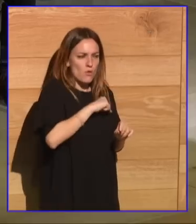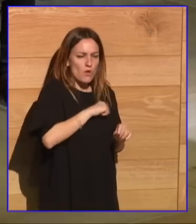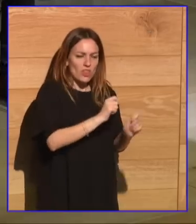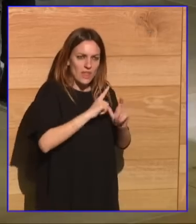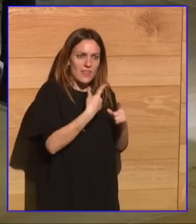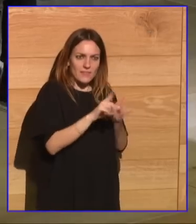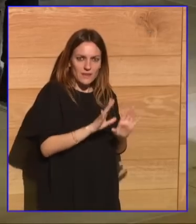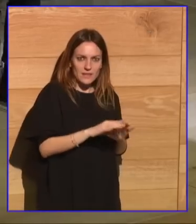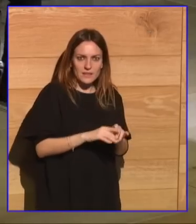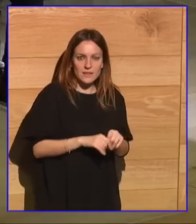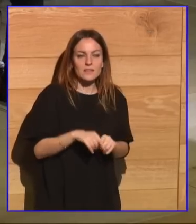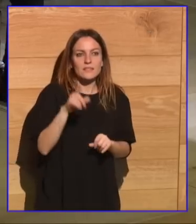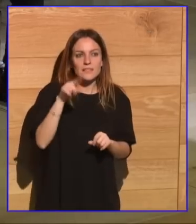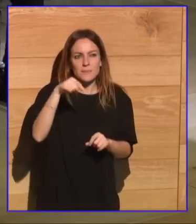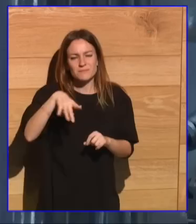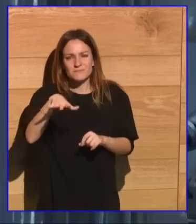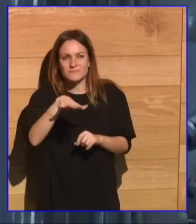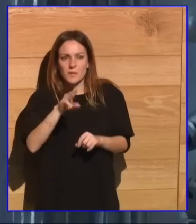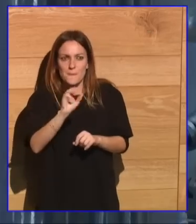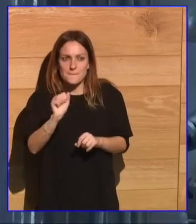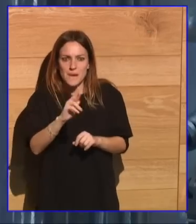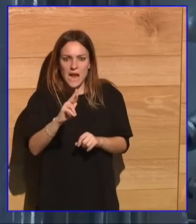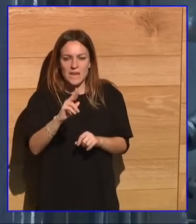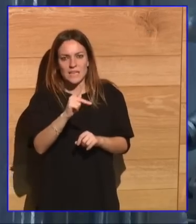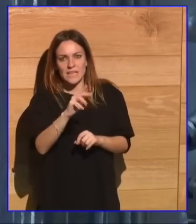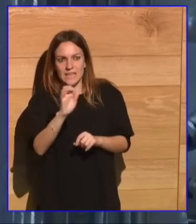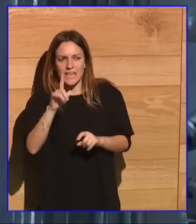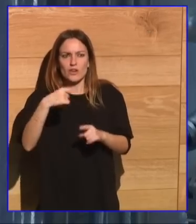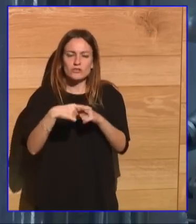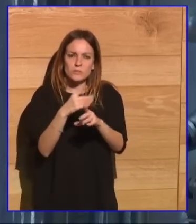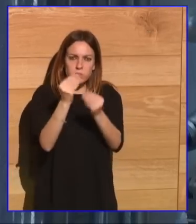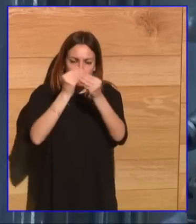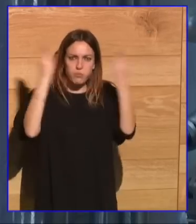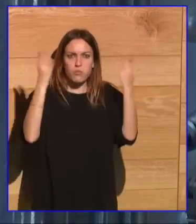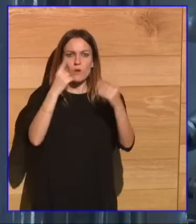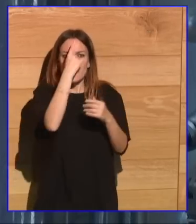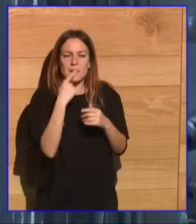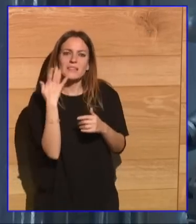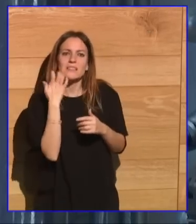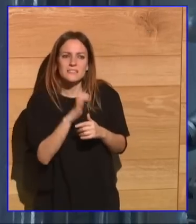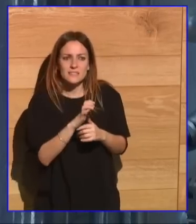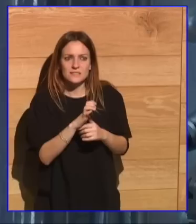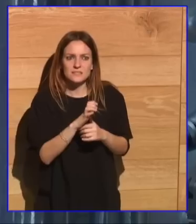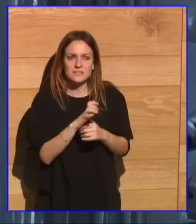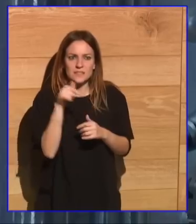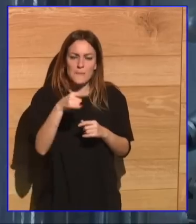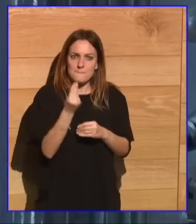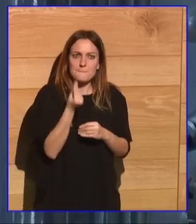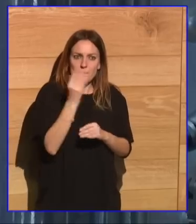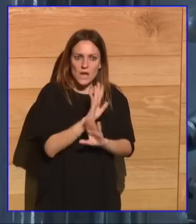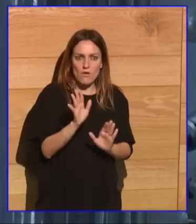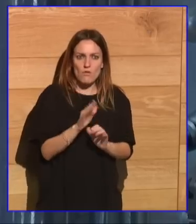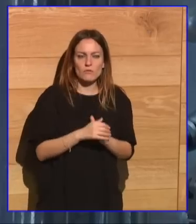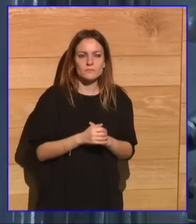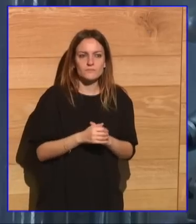esa película en el terreno de Parker, que se defiende mucho mejor en lo onírico y en la imagen extraña y demás, y sin embargo le salió mejor. Yo creo que